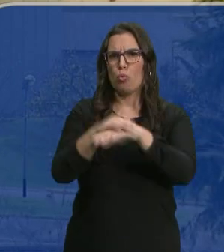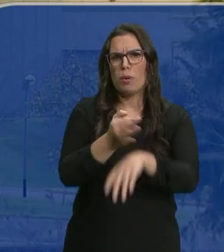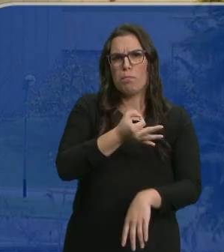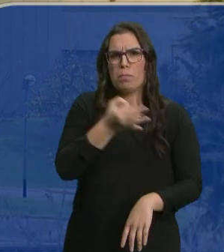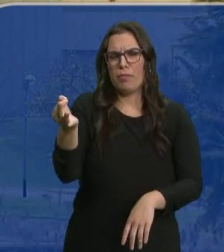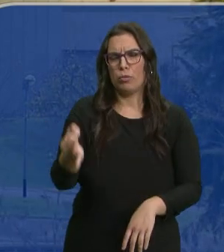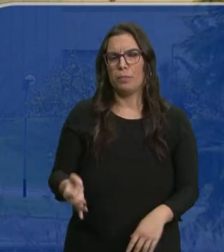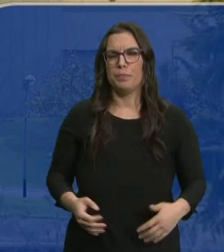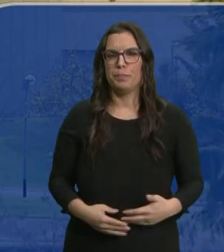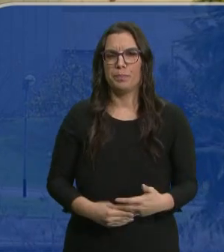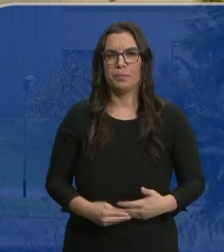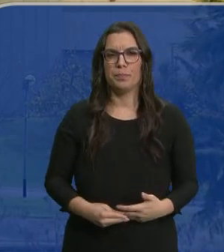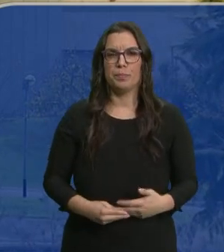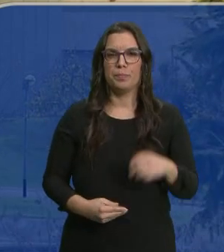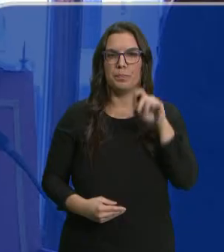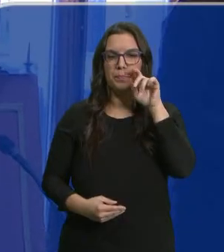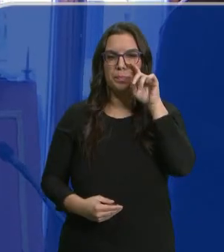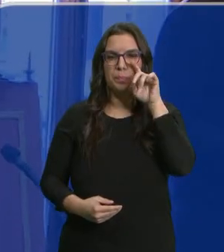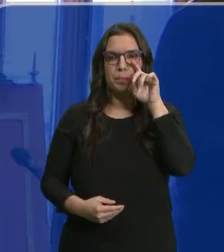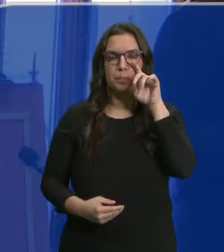la convocatoria.